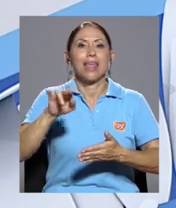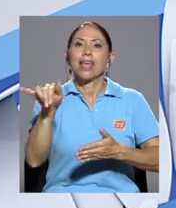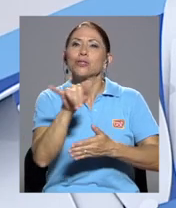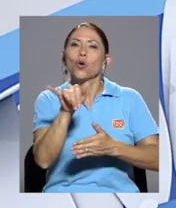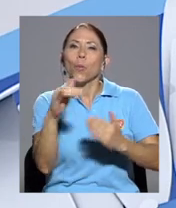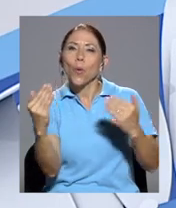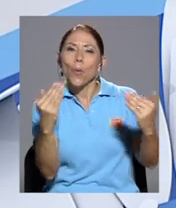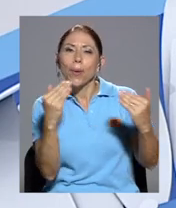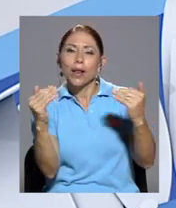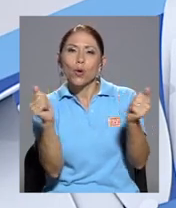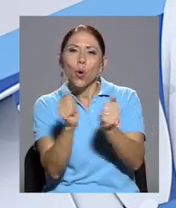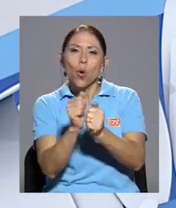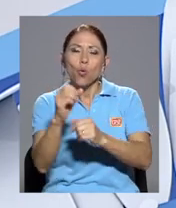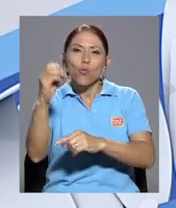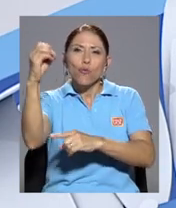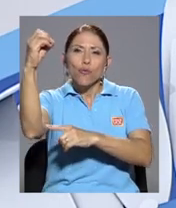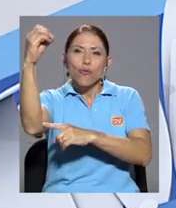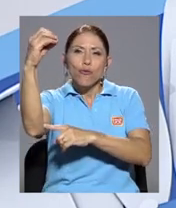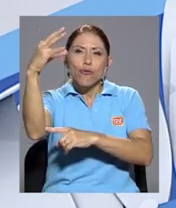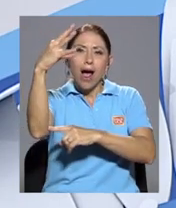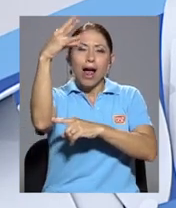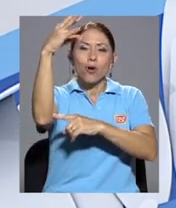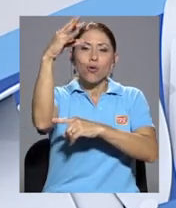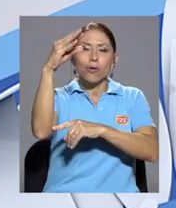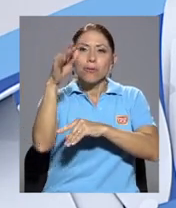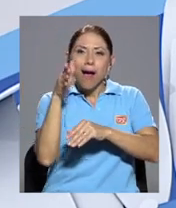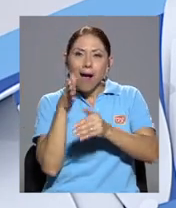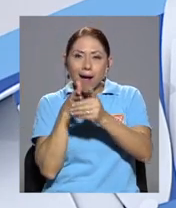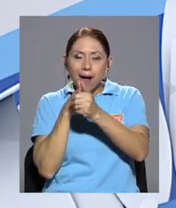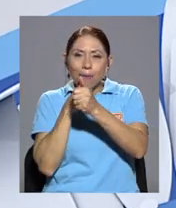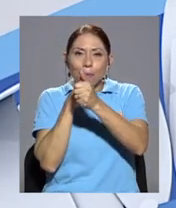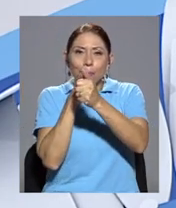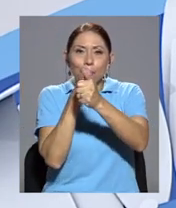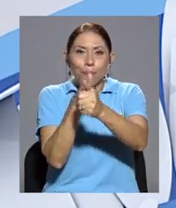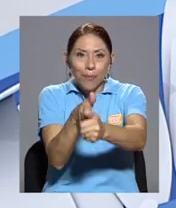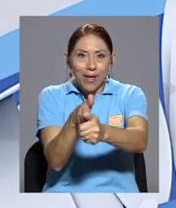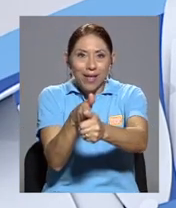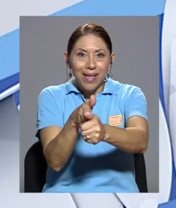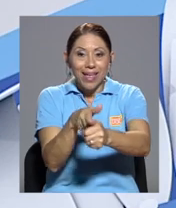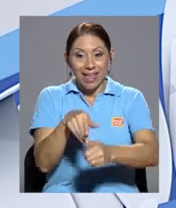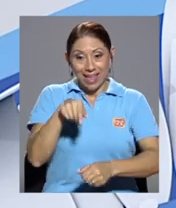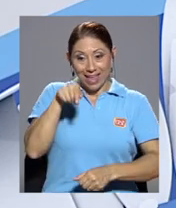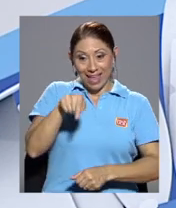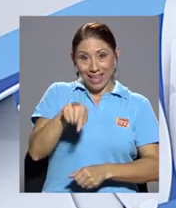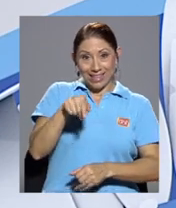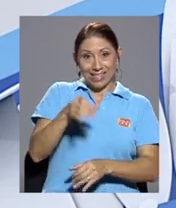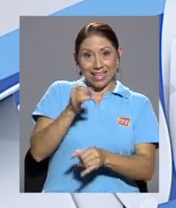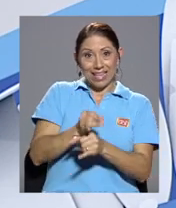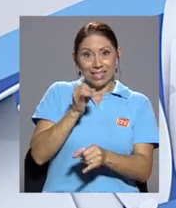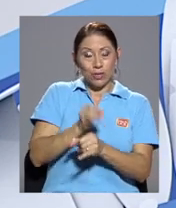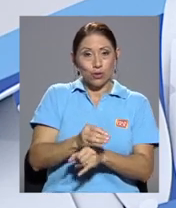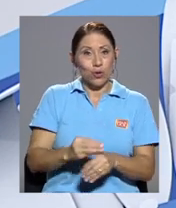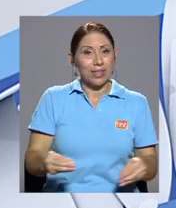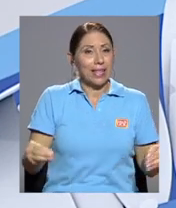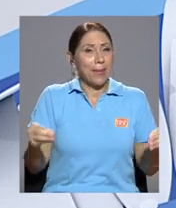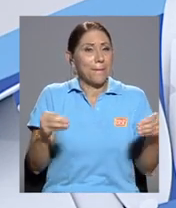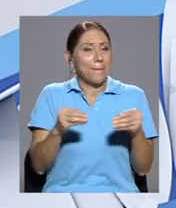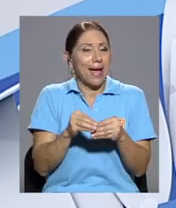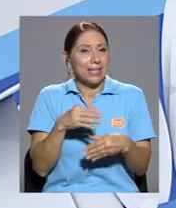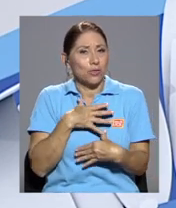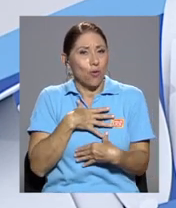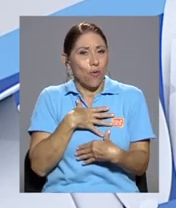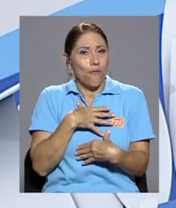faro orientador y en la institución como lo es hasta el día de hoy de mayor confiabilidad